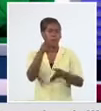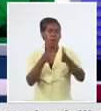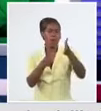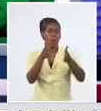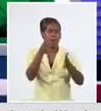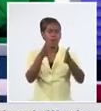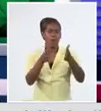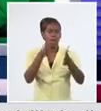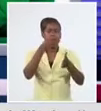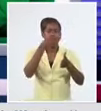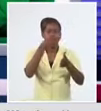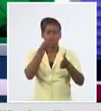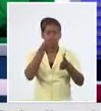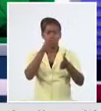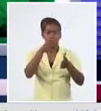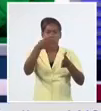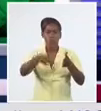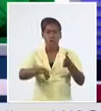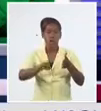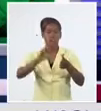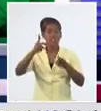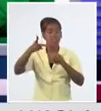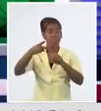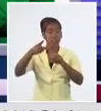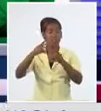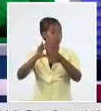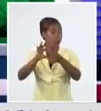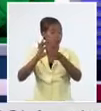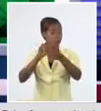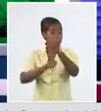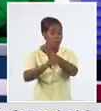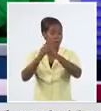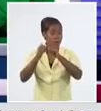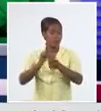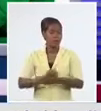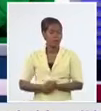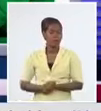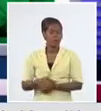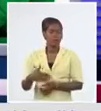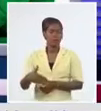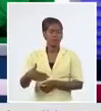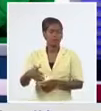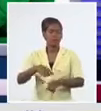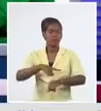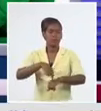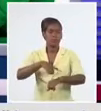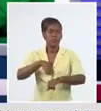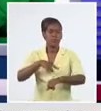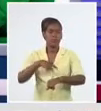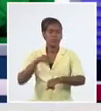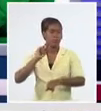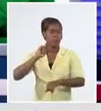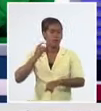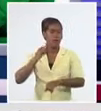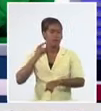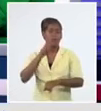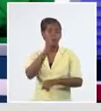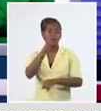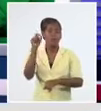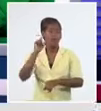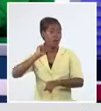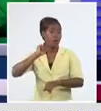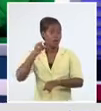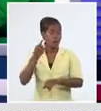Y a 100 años estamos atravesando oleadas que cada vez superan negativamente los récords de las